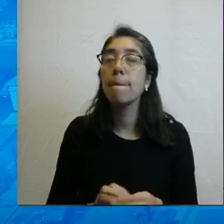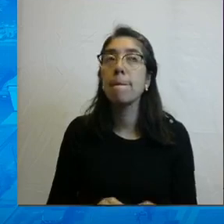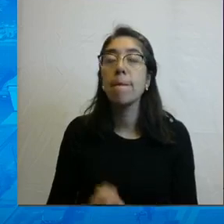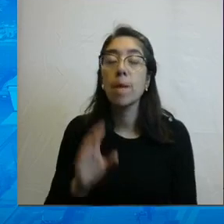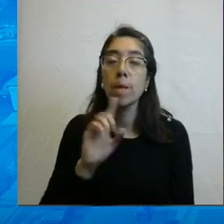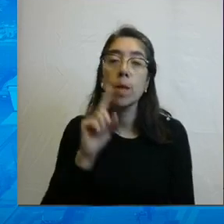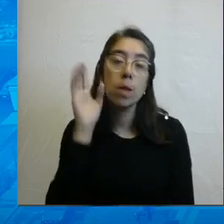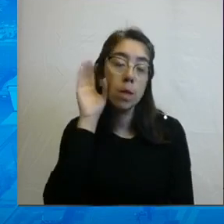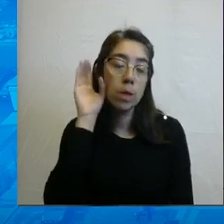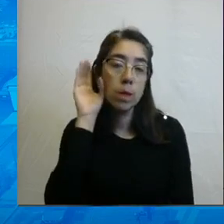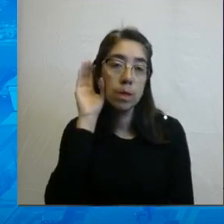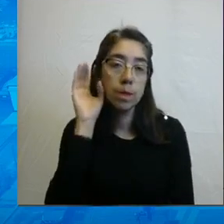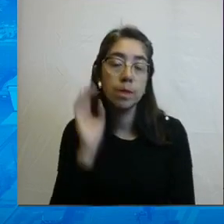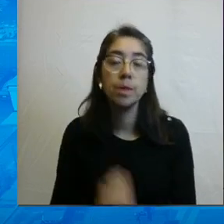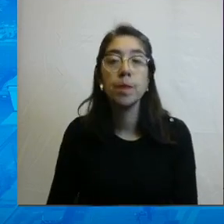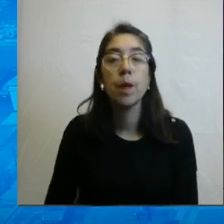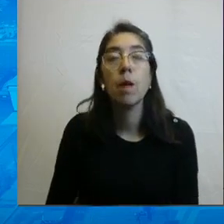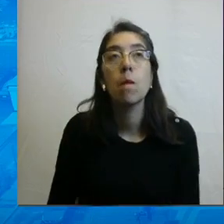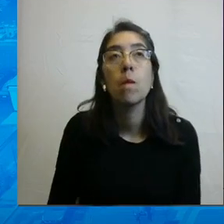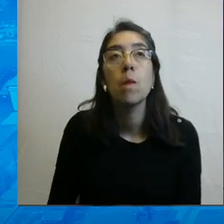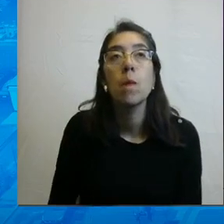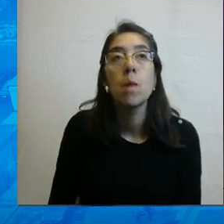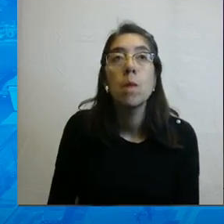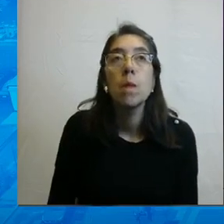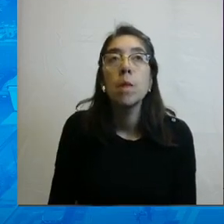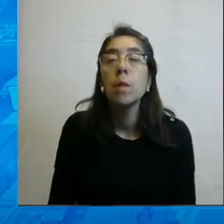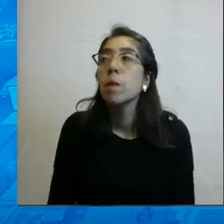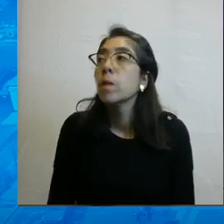sin el micrófono funcionando.